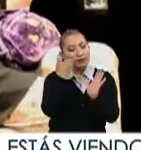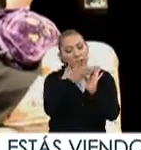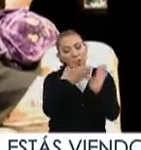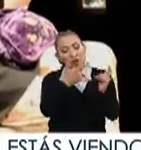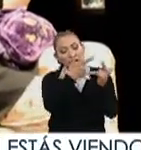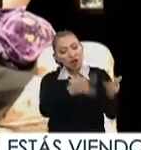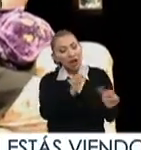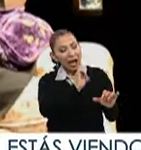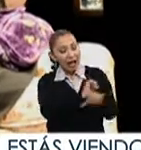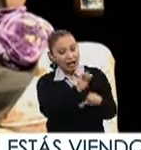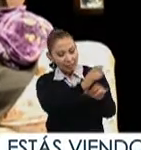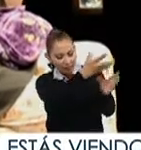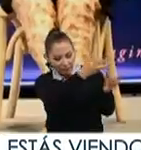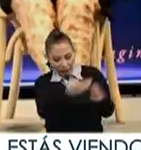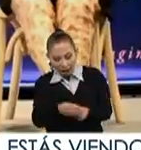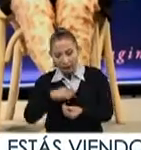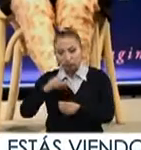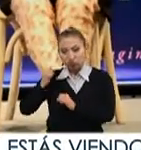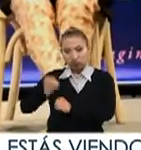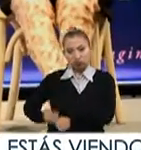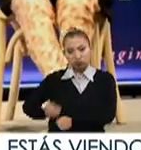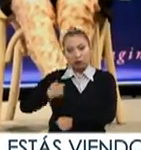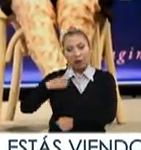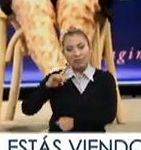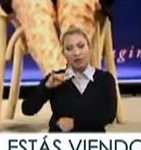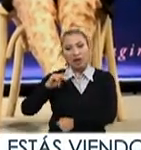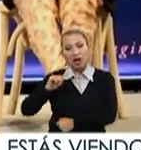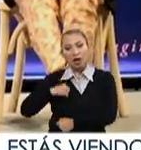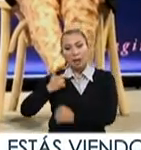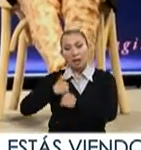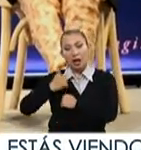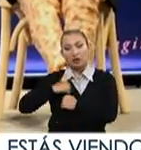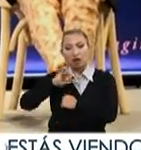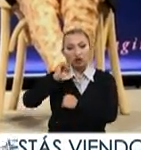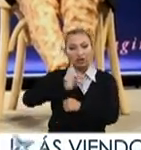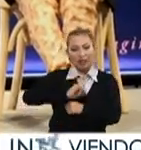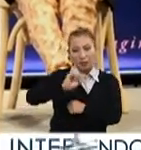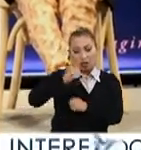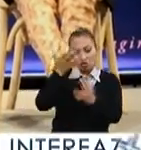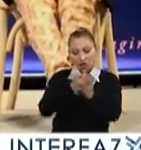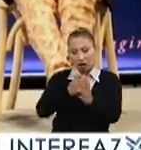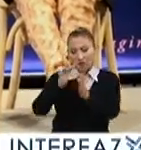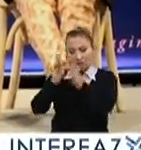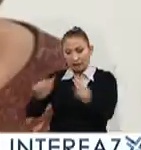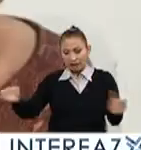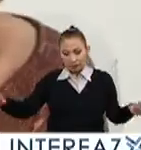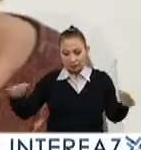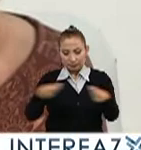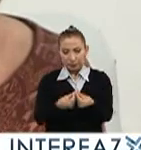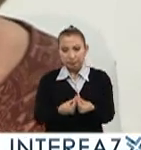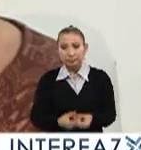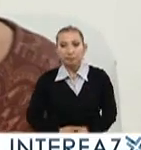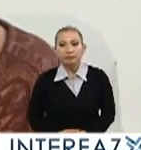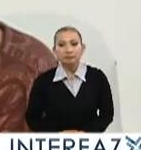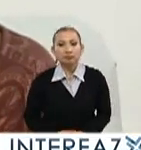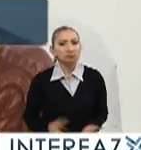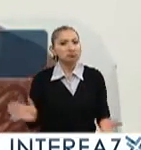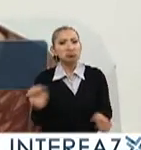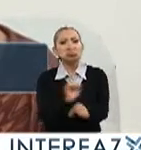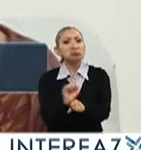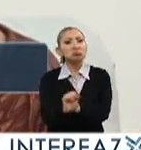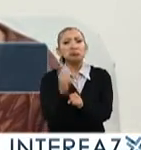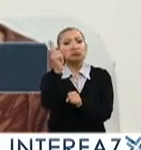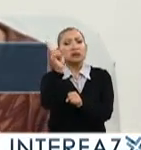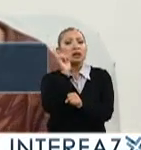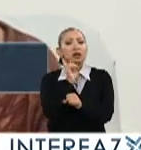de la historia argentina durante la dictadura militar y otra parte sucede en el siglo XXI en Francia. Es simplemente